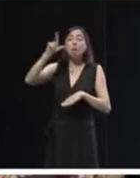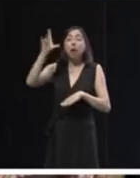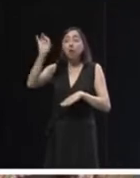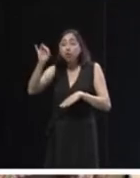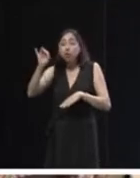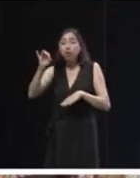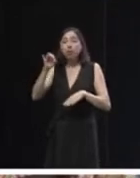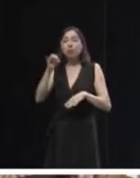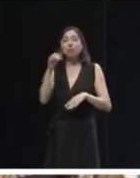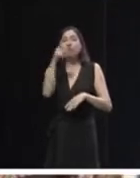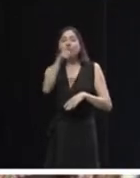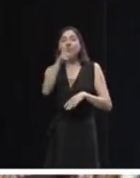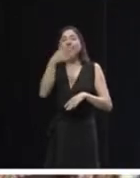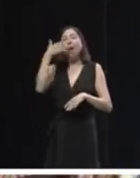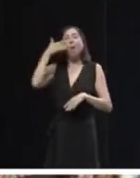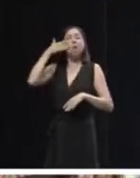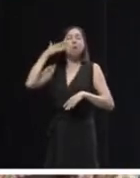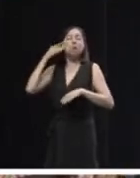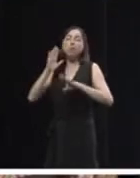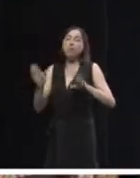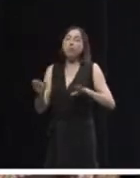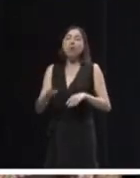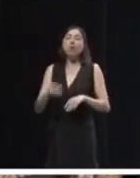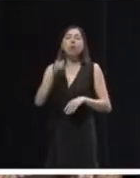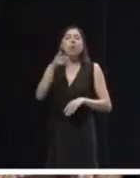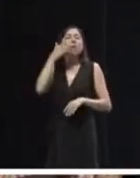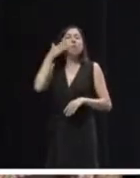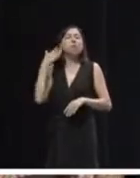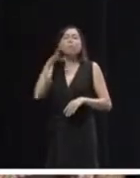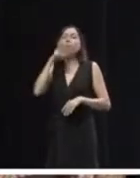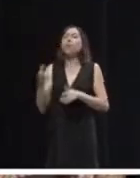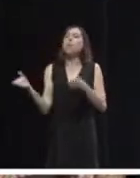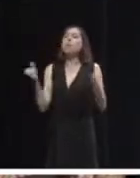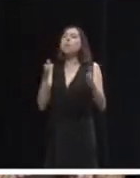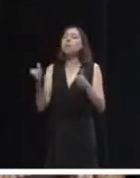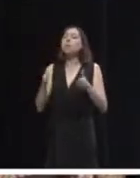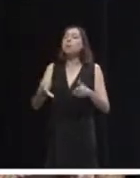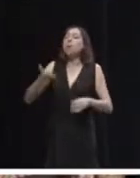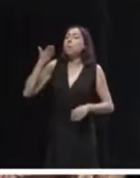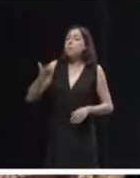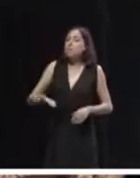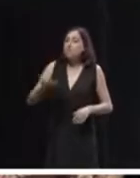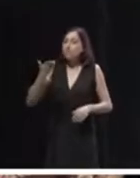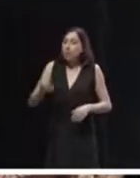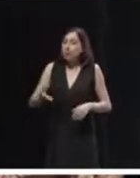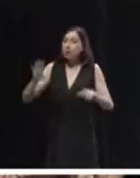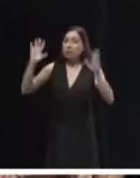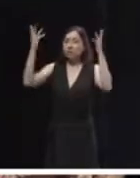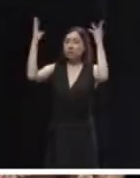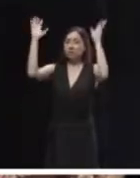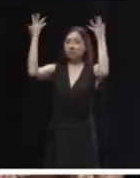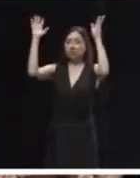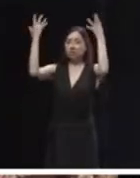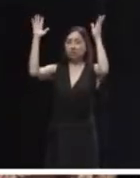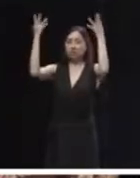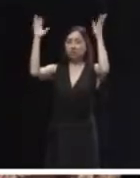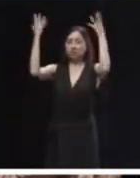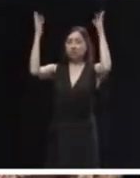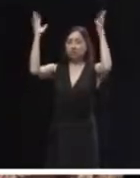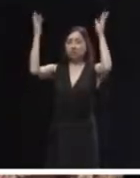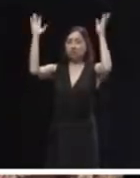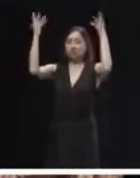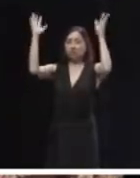insistía, es un orgullo porque es un momento clave, es un momento en el que nos estamos jugando la democracia.